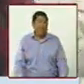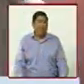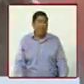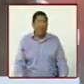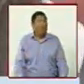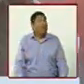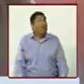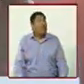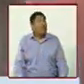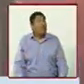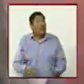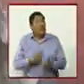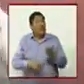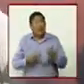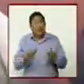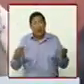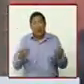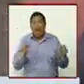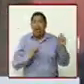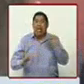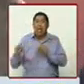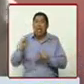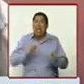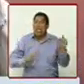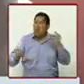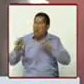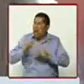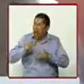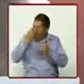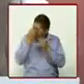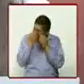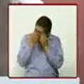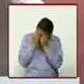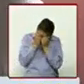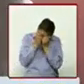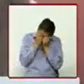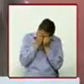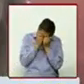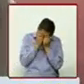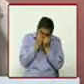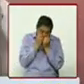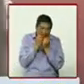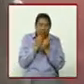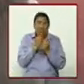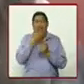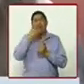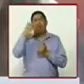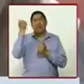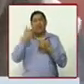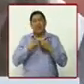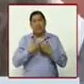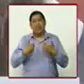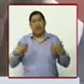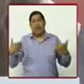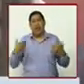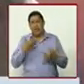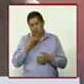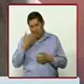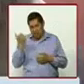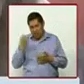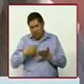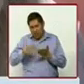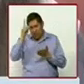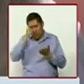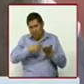¿Qué materia tienes mostrando? Química. Todos por química. Son. Todos por química. Ajá. Sí. ¿No era mejor que se separe para